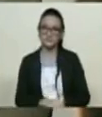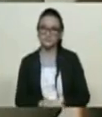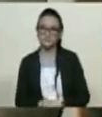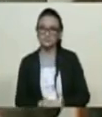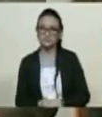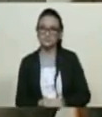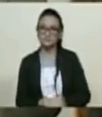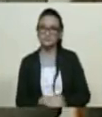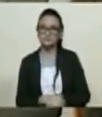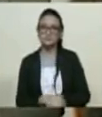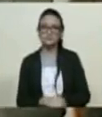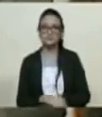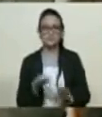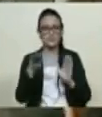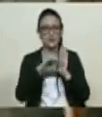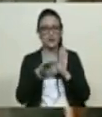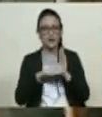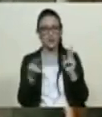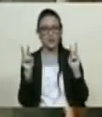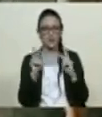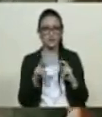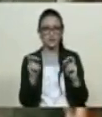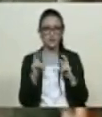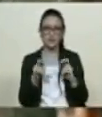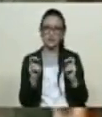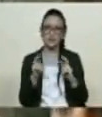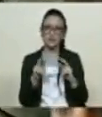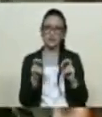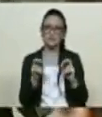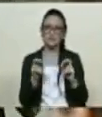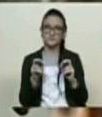las auditorías técnicas,